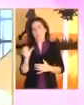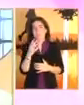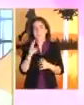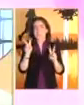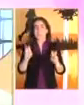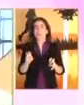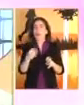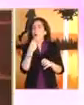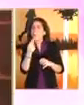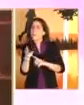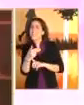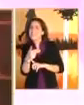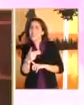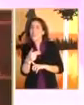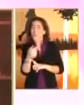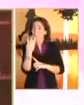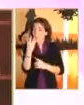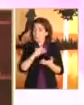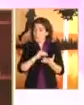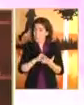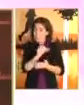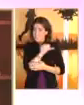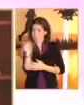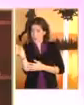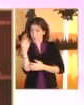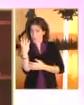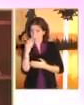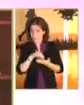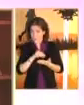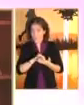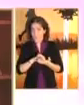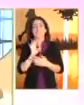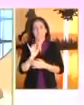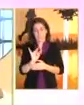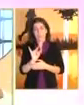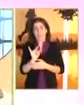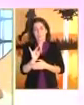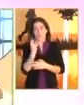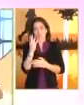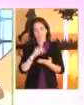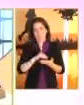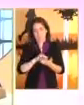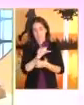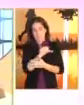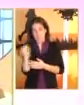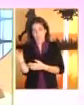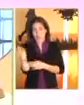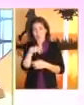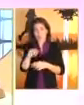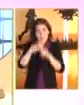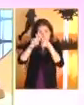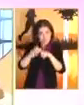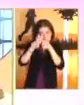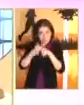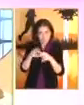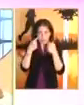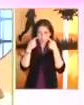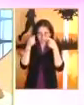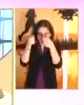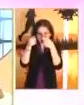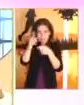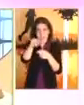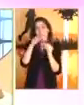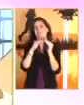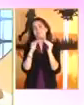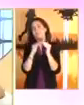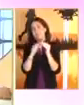comer pescado como mínimo 4 veces a la semana. 4 veces a la semana. Y que nosotros os vamos a estar vigilando a todos en casa, ¿eh? Sí, os vigilamos